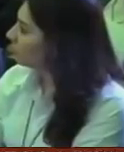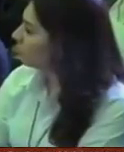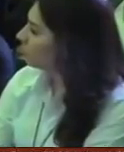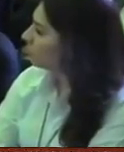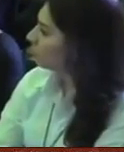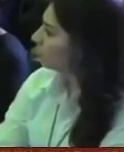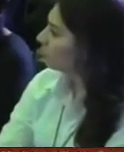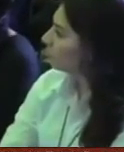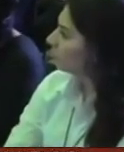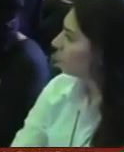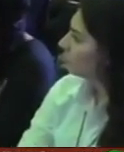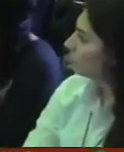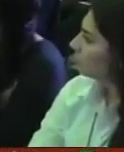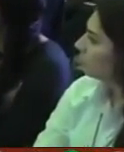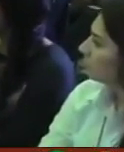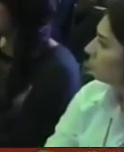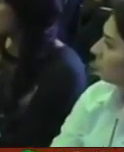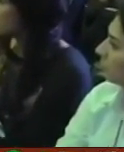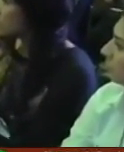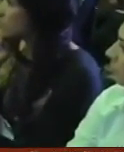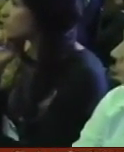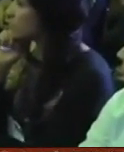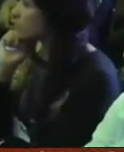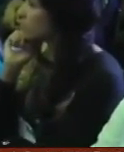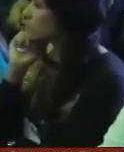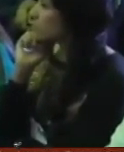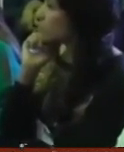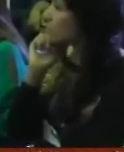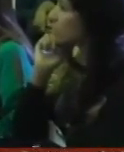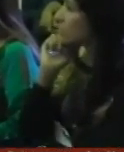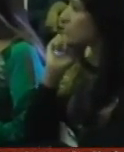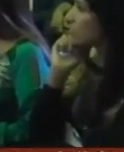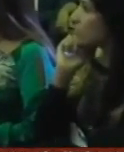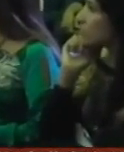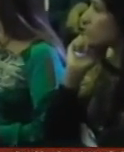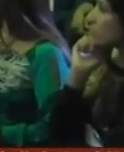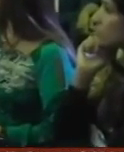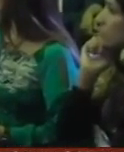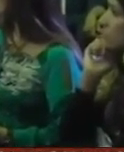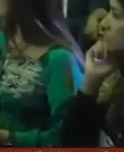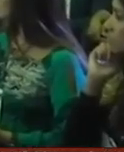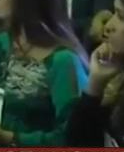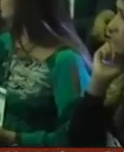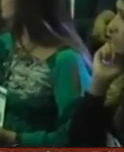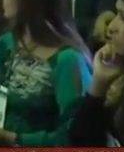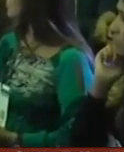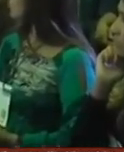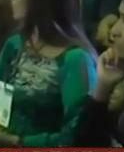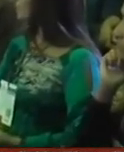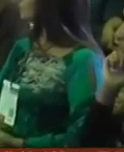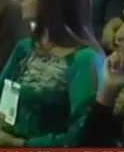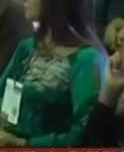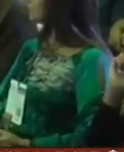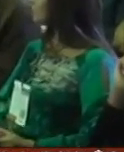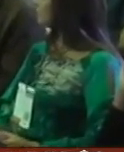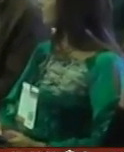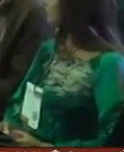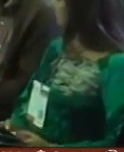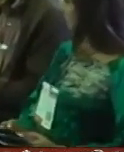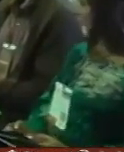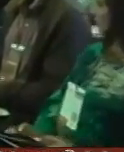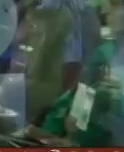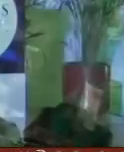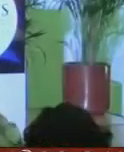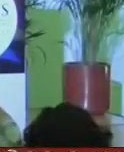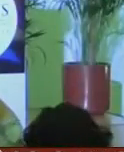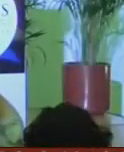nacionales e internacionales para aprovechar estas tecnologías y hacer un poco su trabajo pues, más eficiente y que los